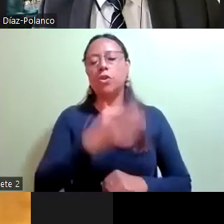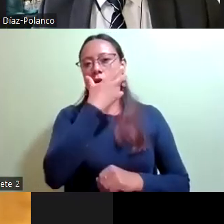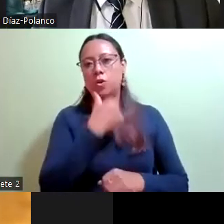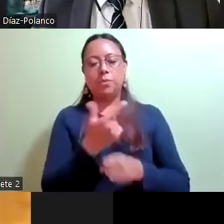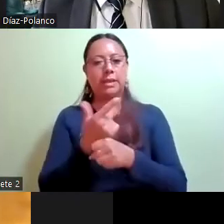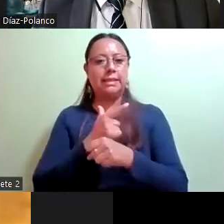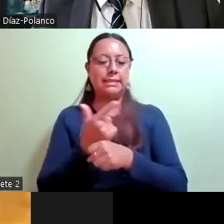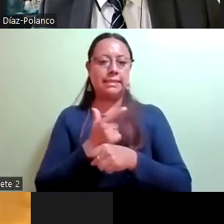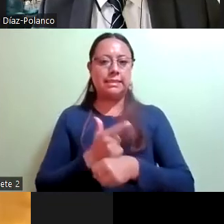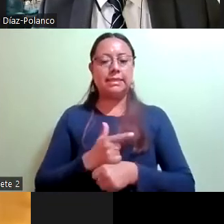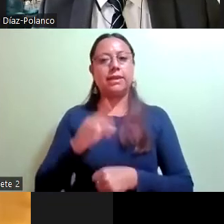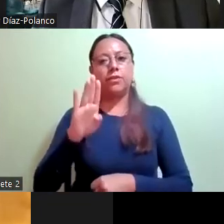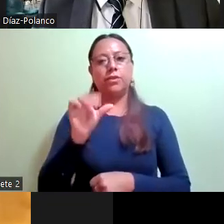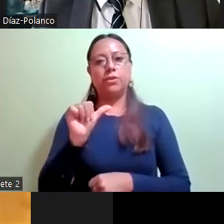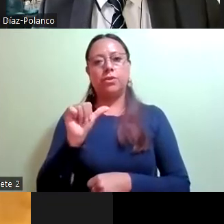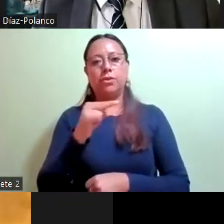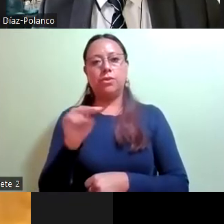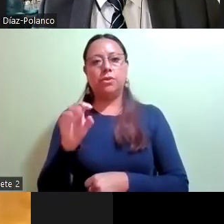Lozada.